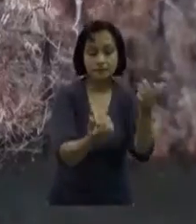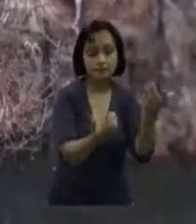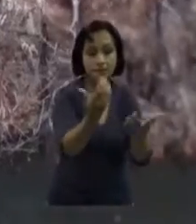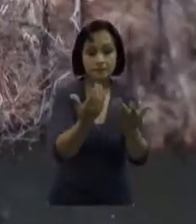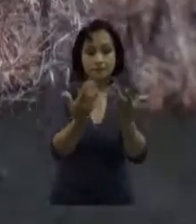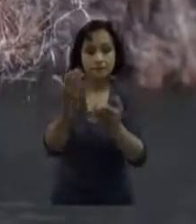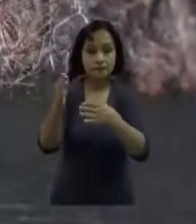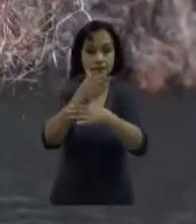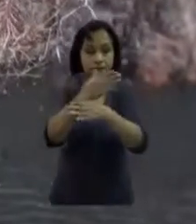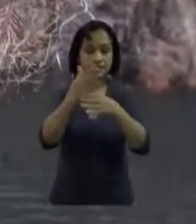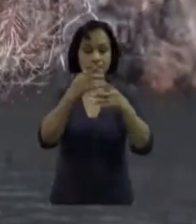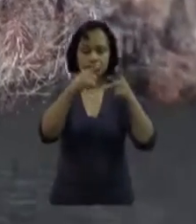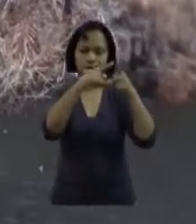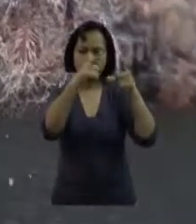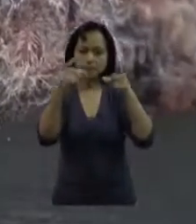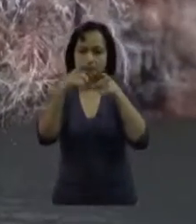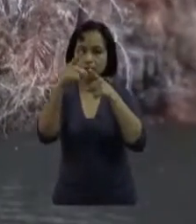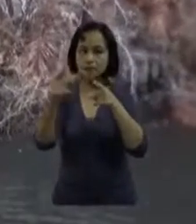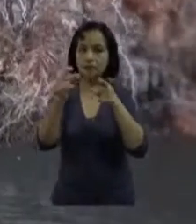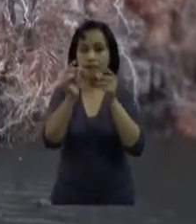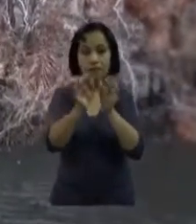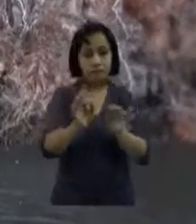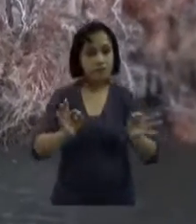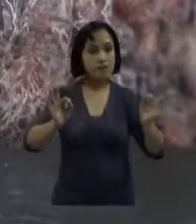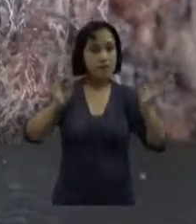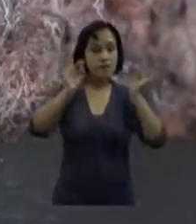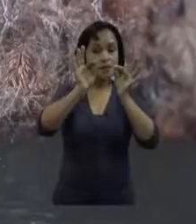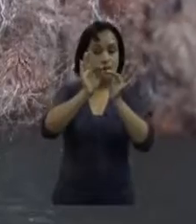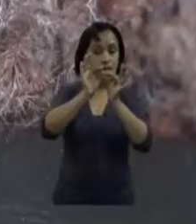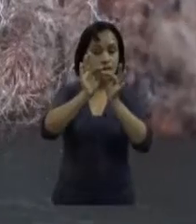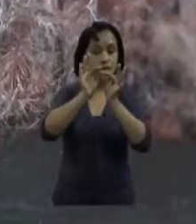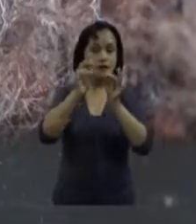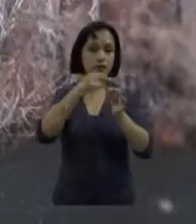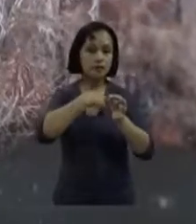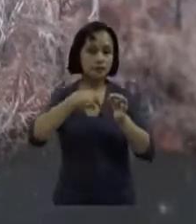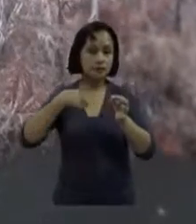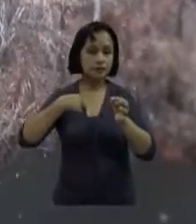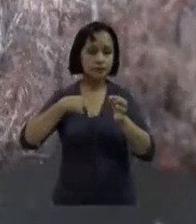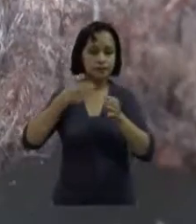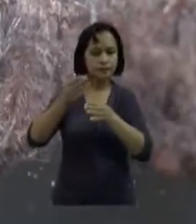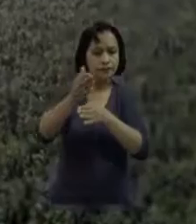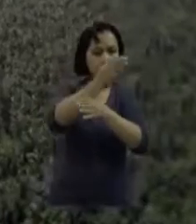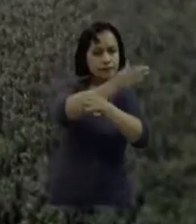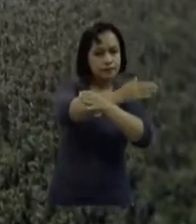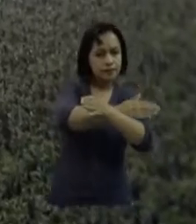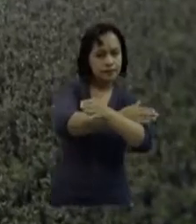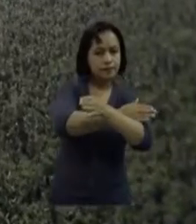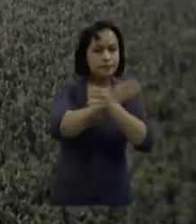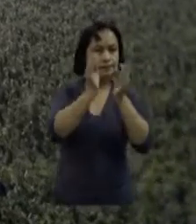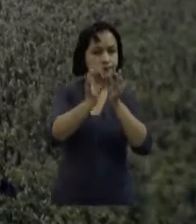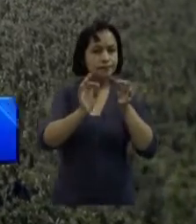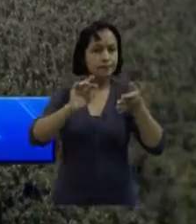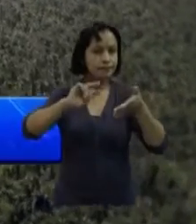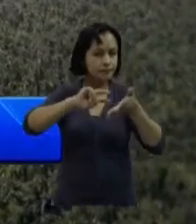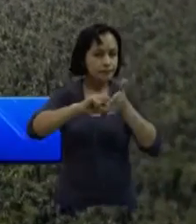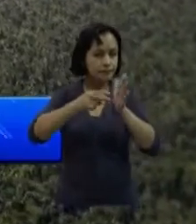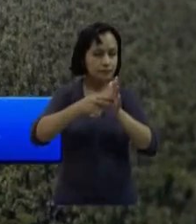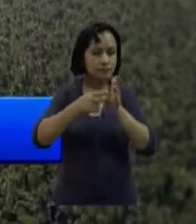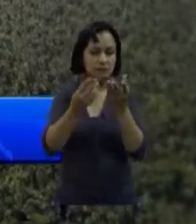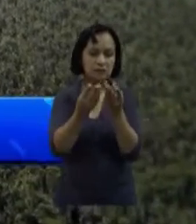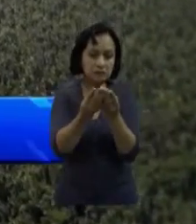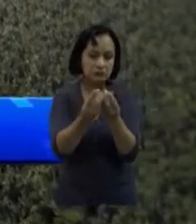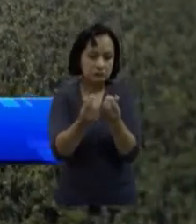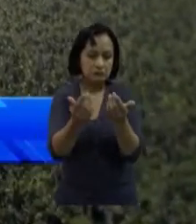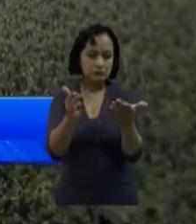Las quemas agrícolas, agropecuarias y forestales son uno de los principales eventos que han venido teniendo presencia